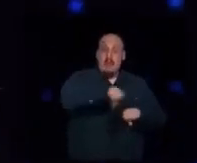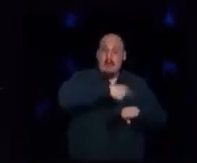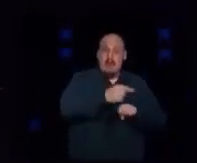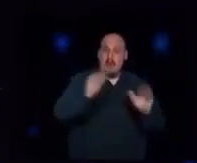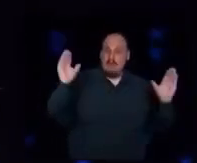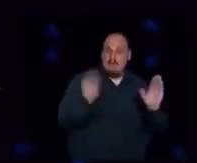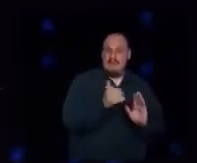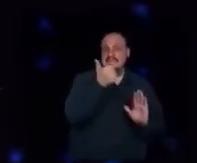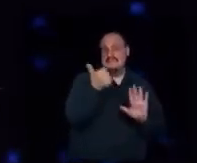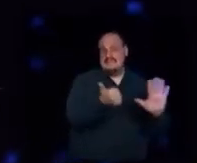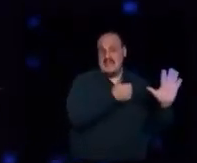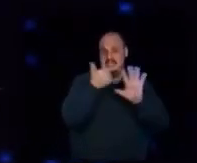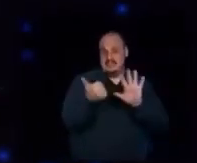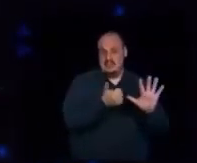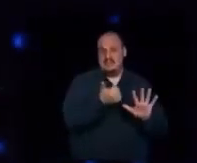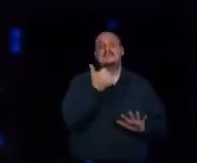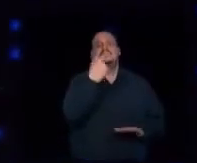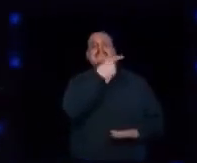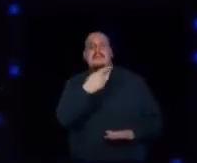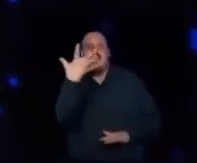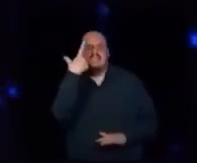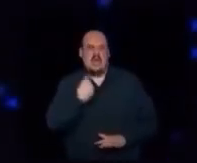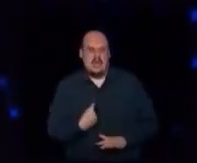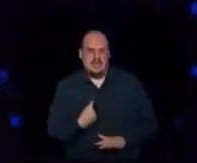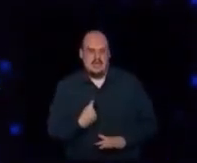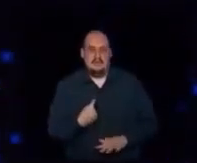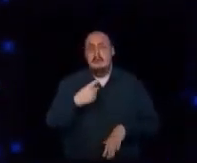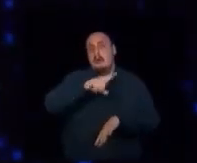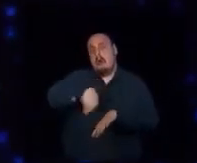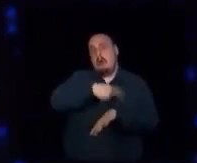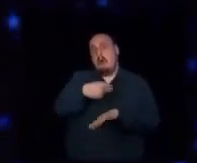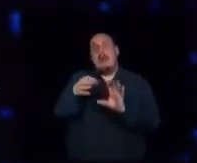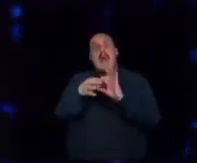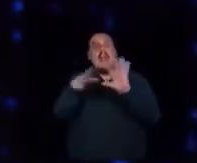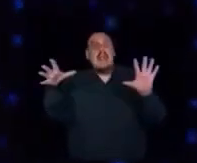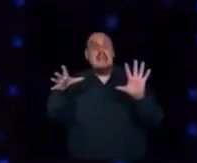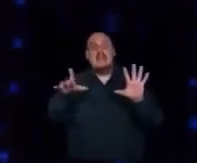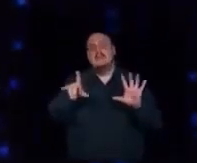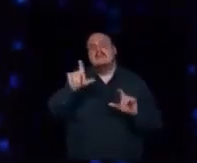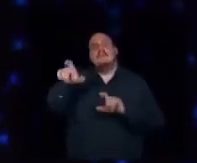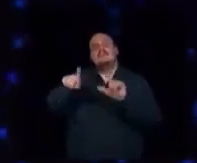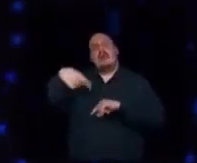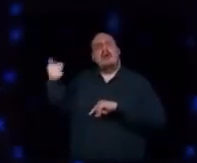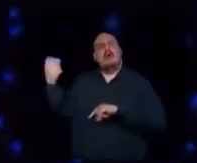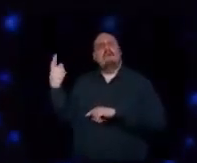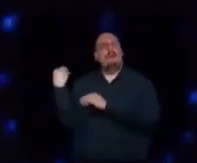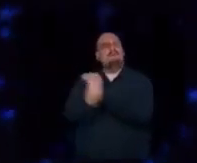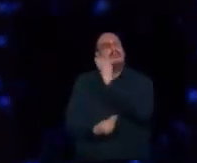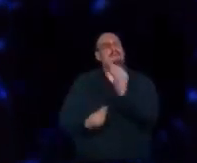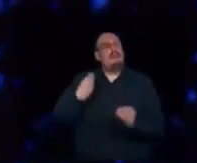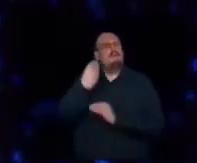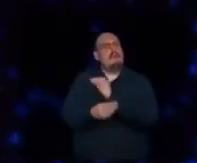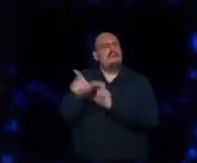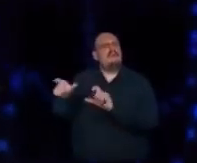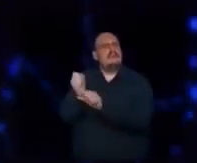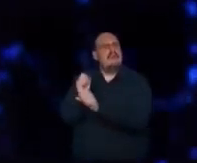a 6 horas, 5 días a la semana, y las horas que quedan libres, que quedan vacantes, que sean repartidas entre aquellos que hoy no